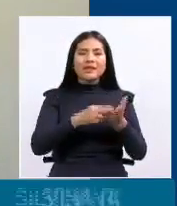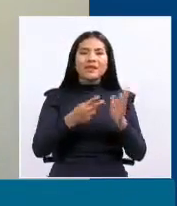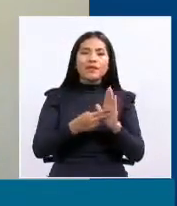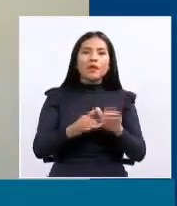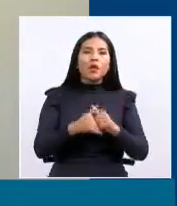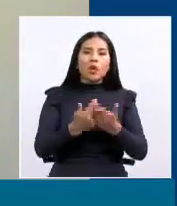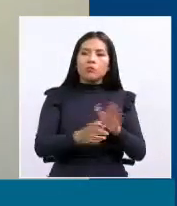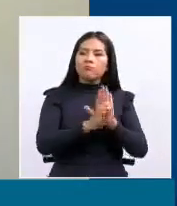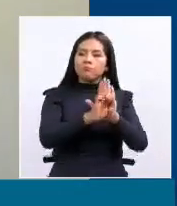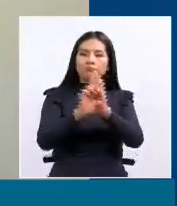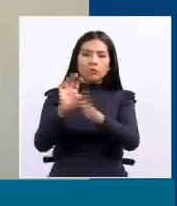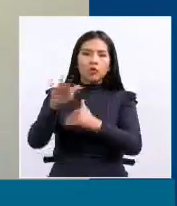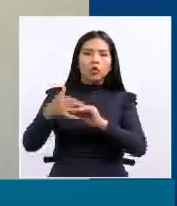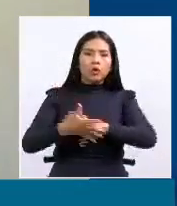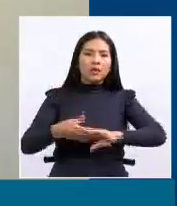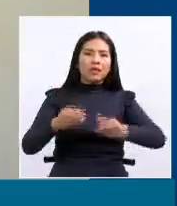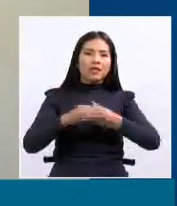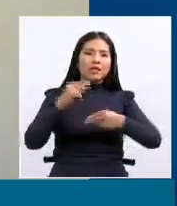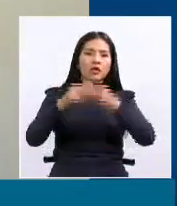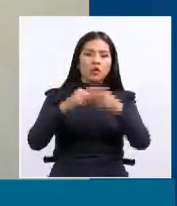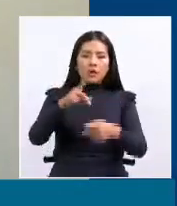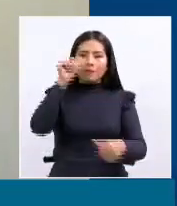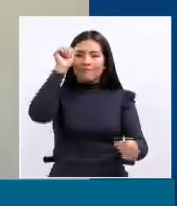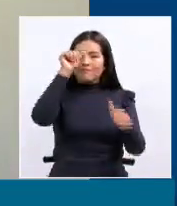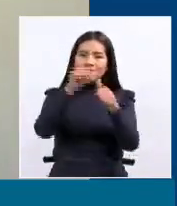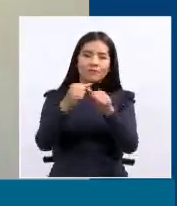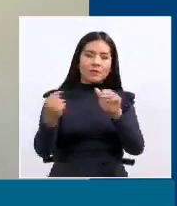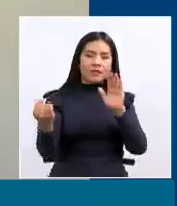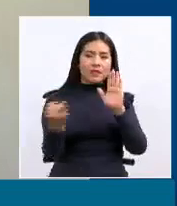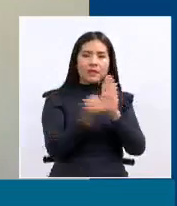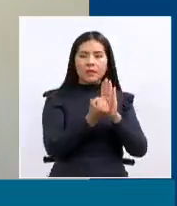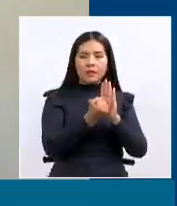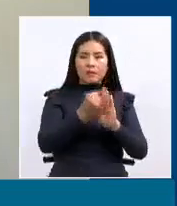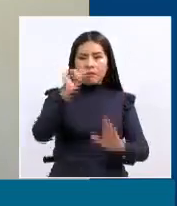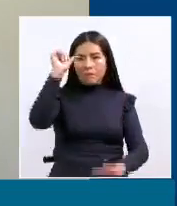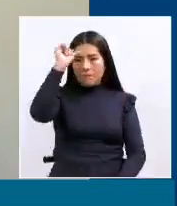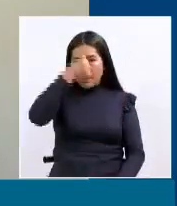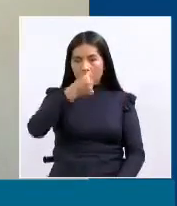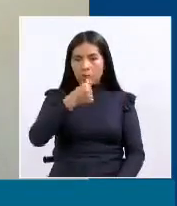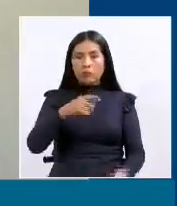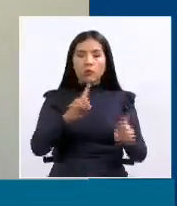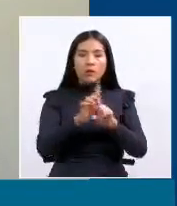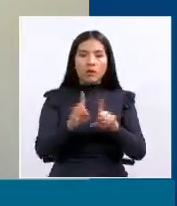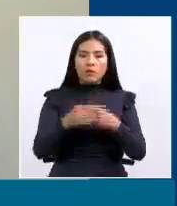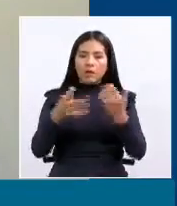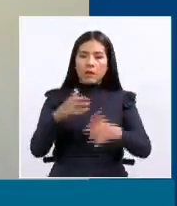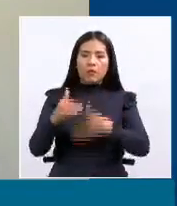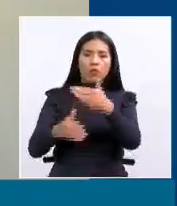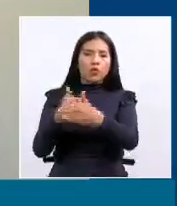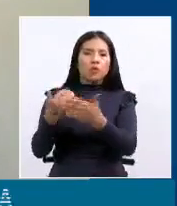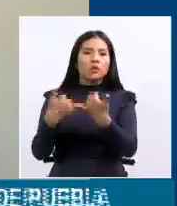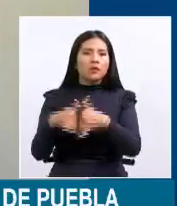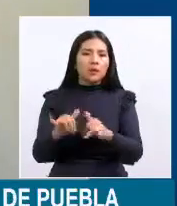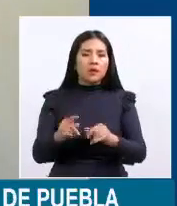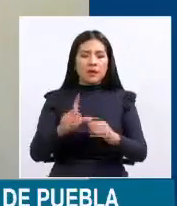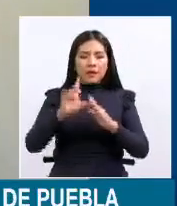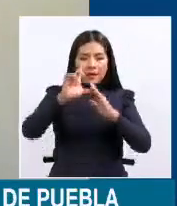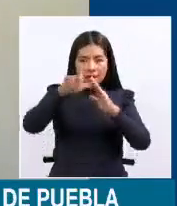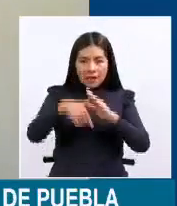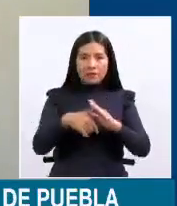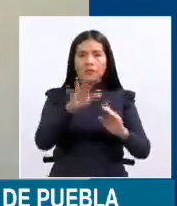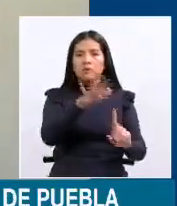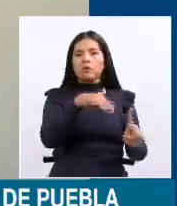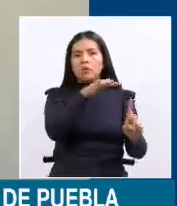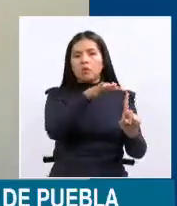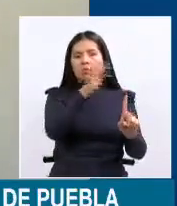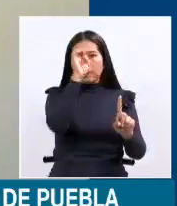la memoria, la verdad y la justicia en procesos post-golpe de Estado. Nosotros